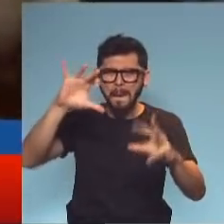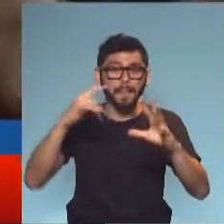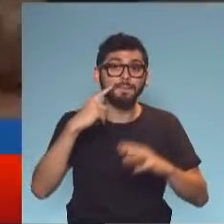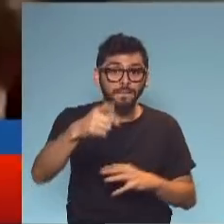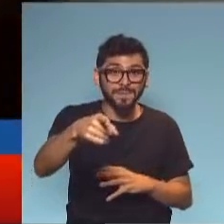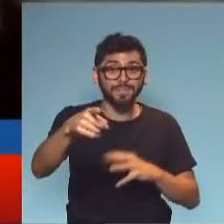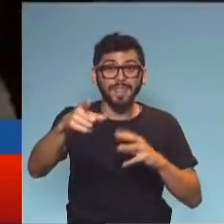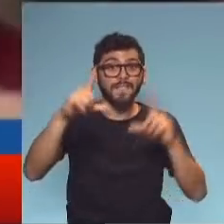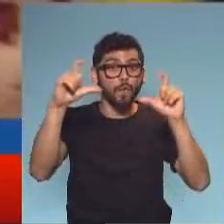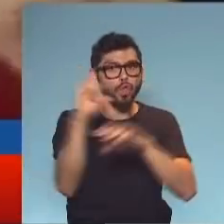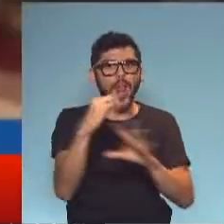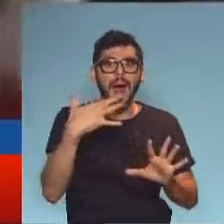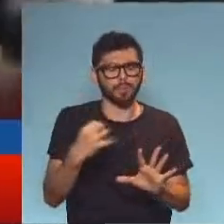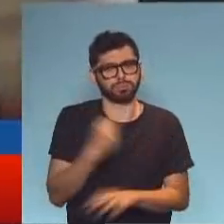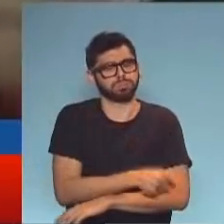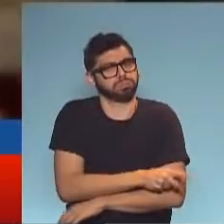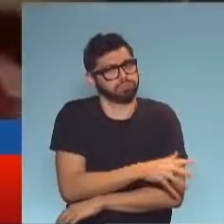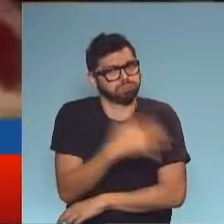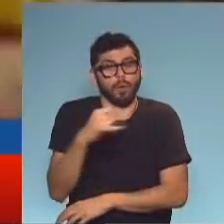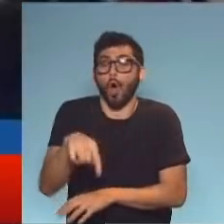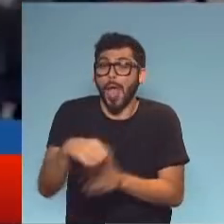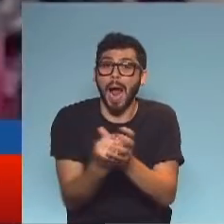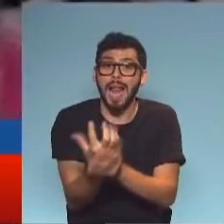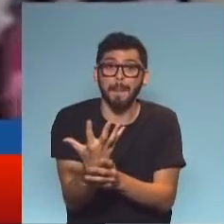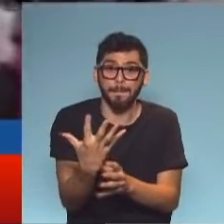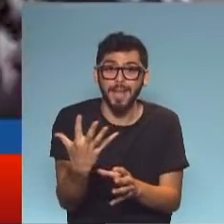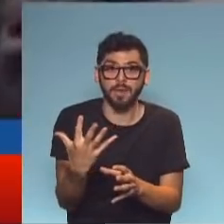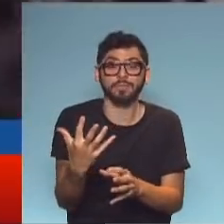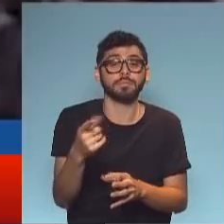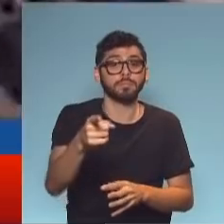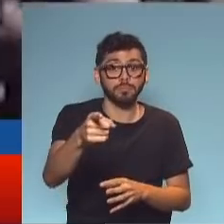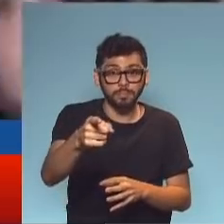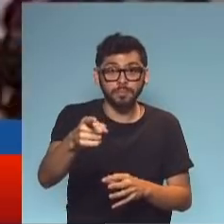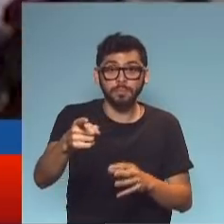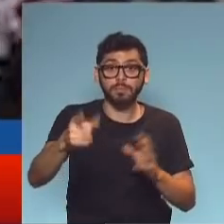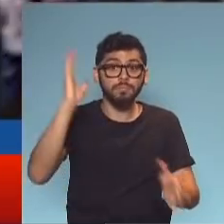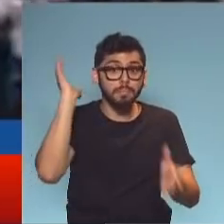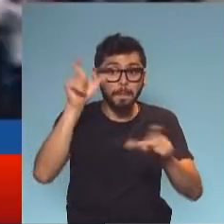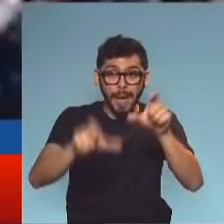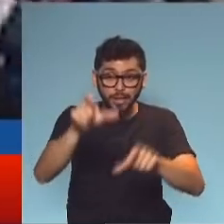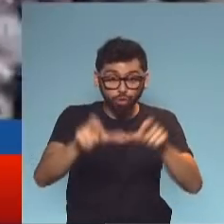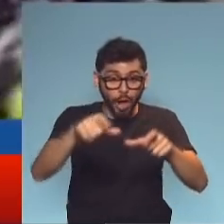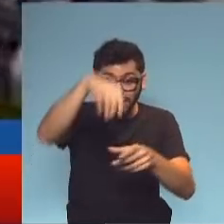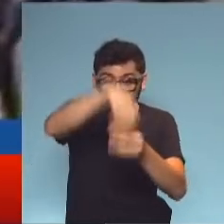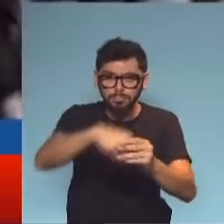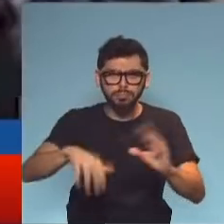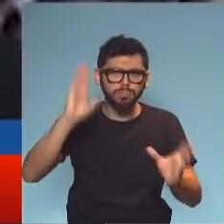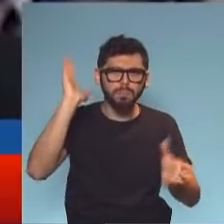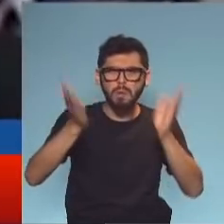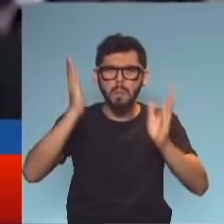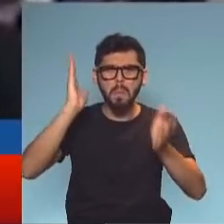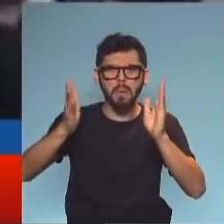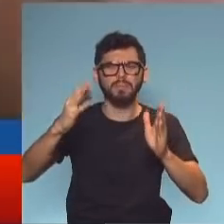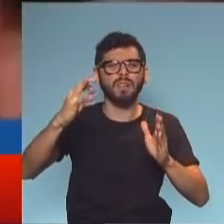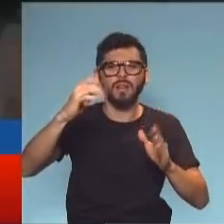imágenes son impactantes, son de hoy por la mañana, donde empiezan a reprimir a la gente que estaba ahí. Estamos hablando de